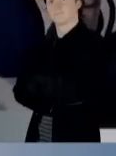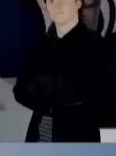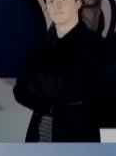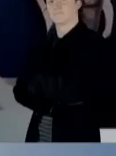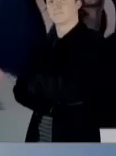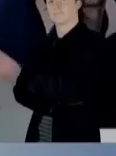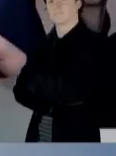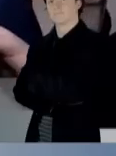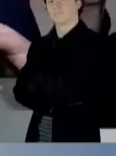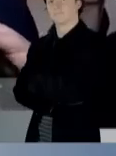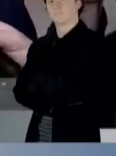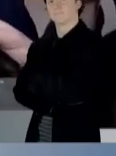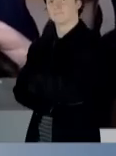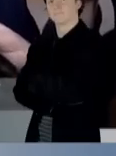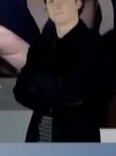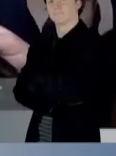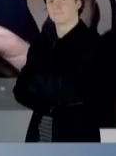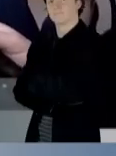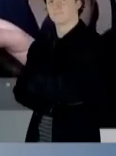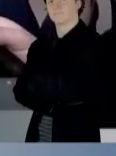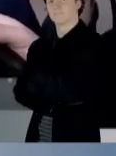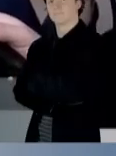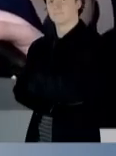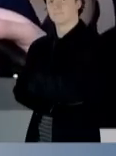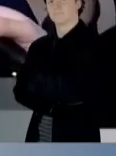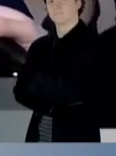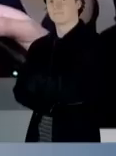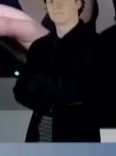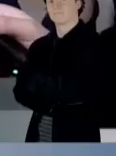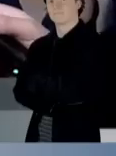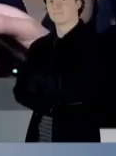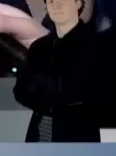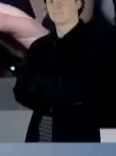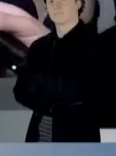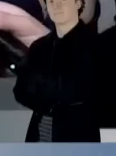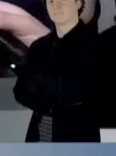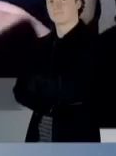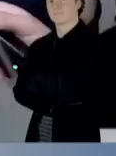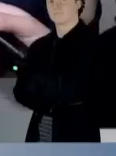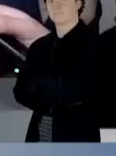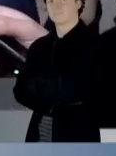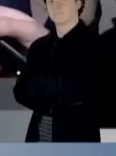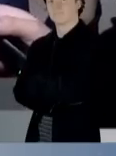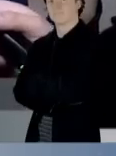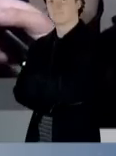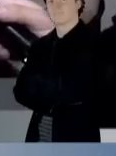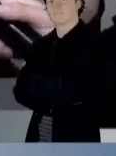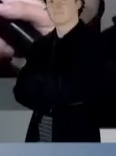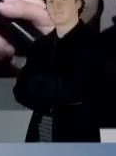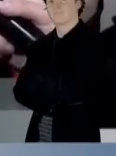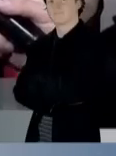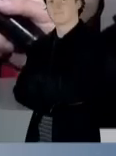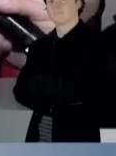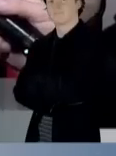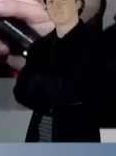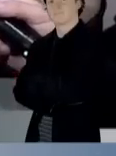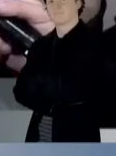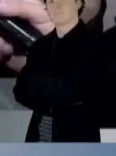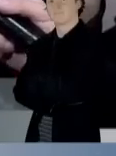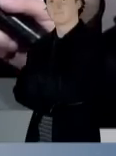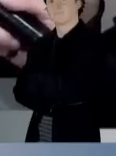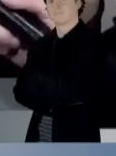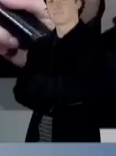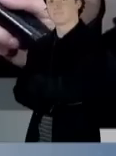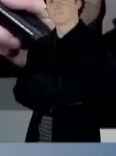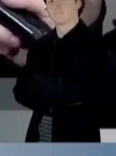sin la detención del juez garzón pinochet no habría habido desbozo esbozo de enjuiciamiento